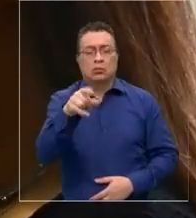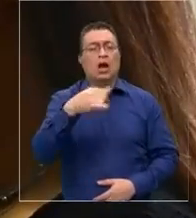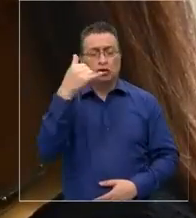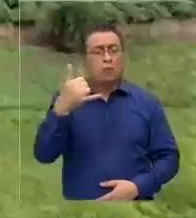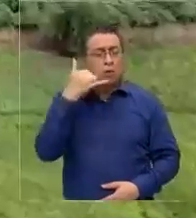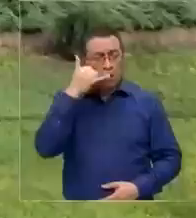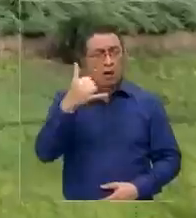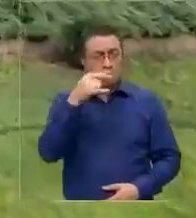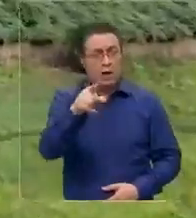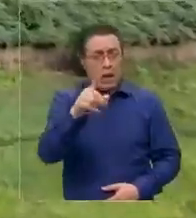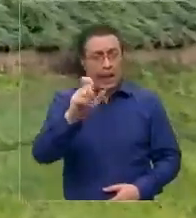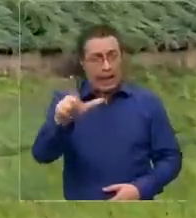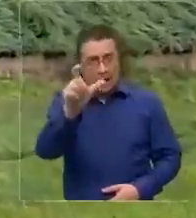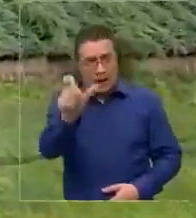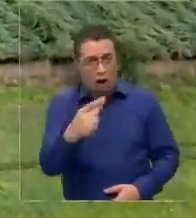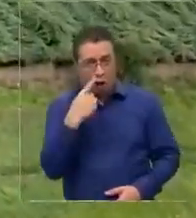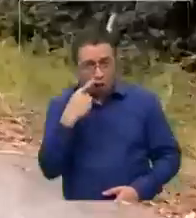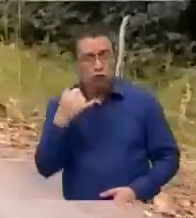las llamadas.